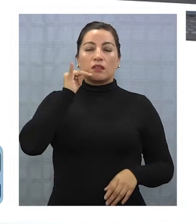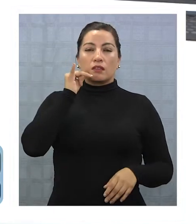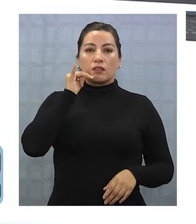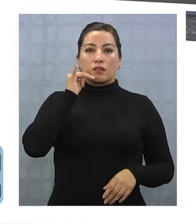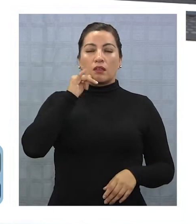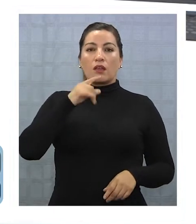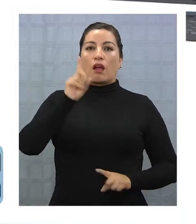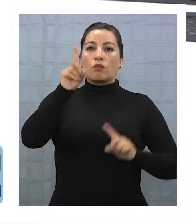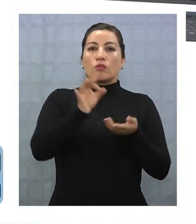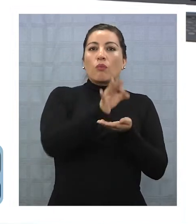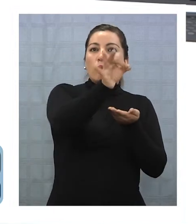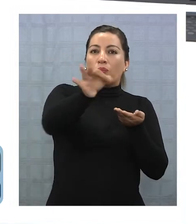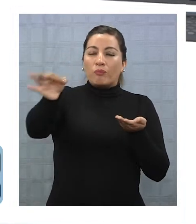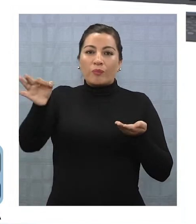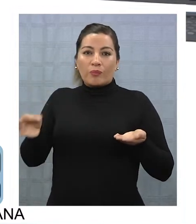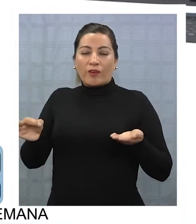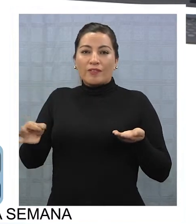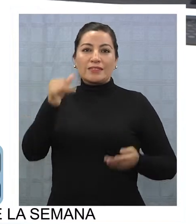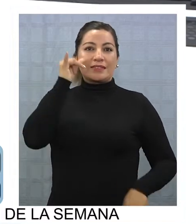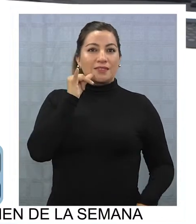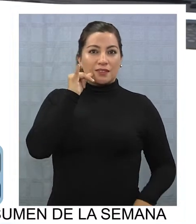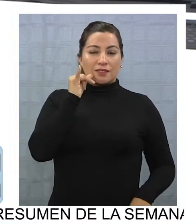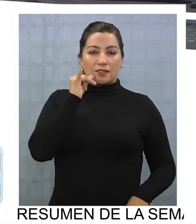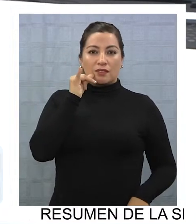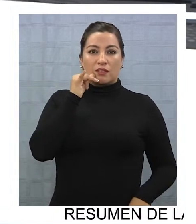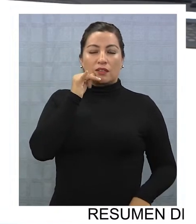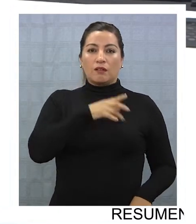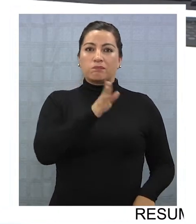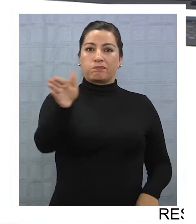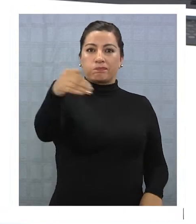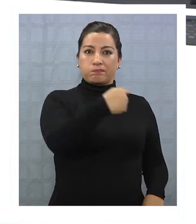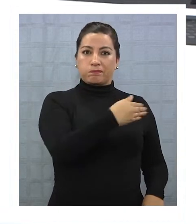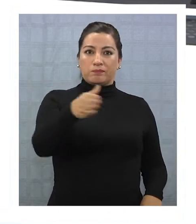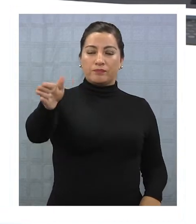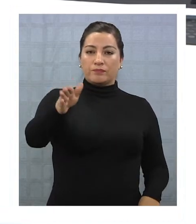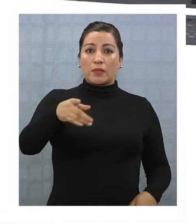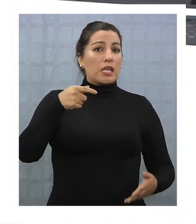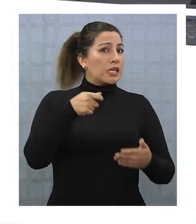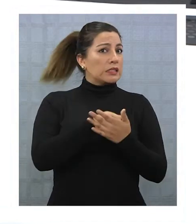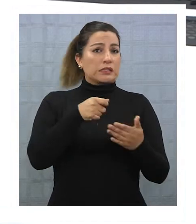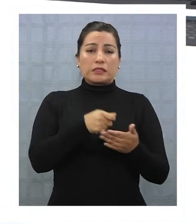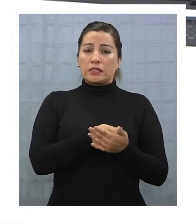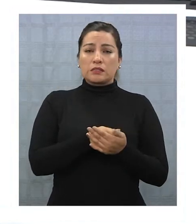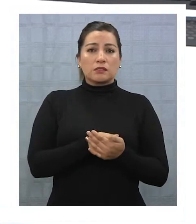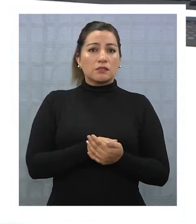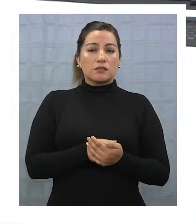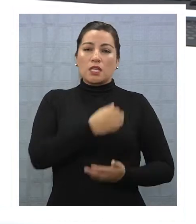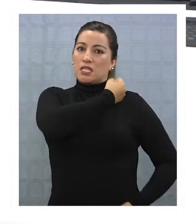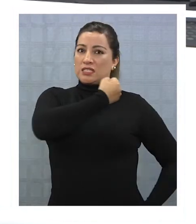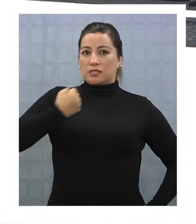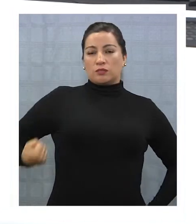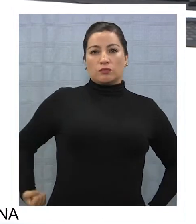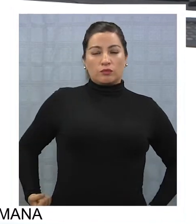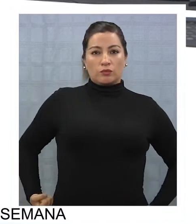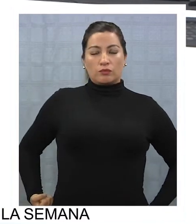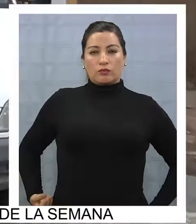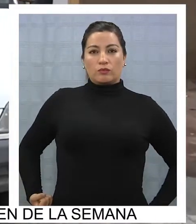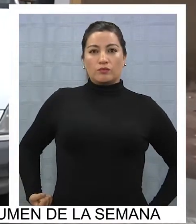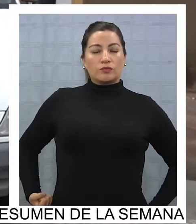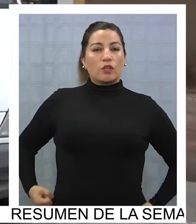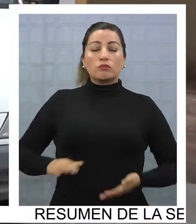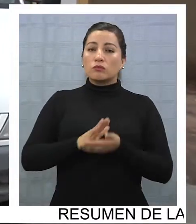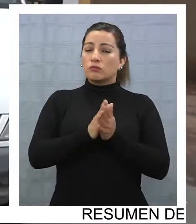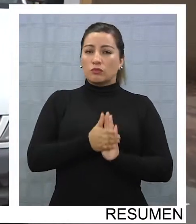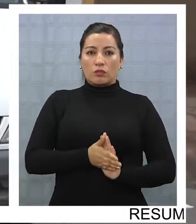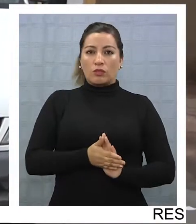conectan los pueblos del interior hacia la ciudad de Iquique, y la exigencia con todo el implemento de seguridad, cinturones de seguridad, y